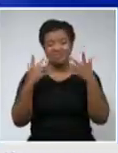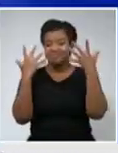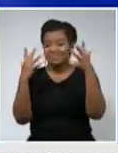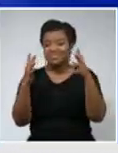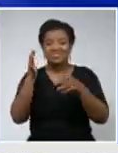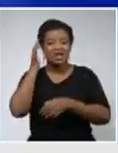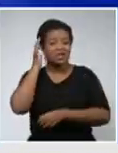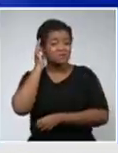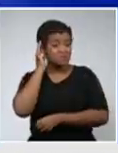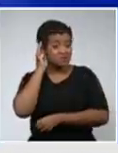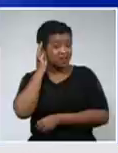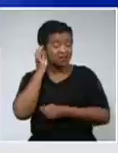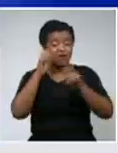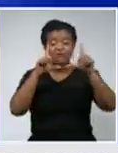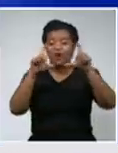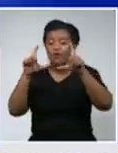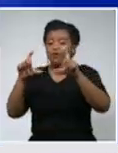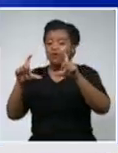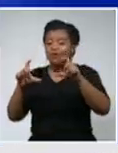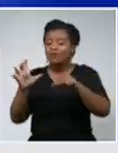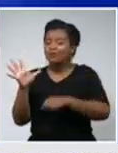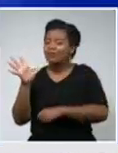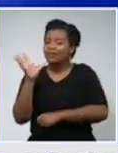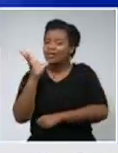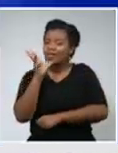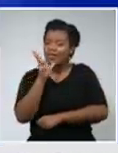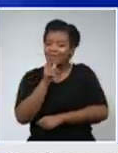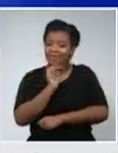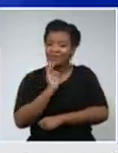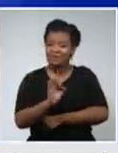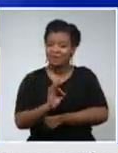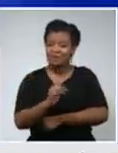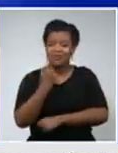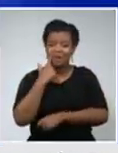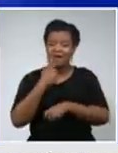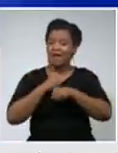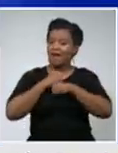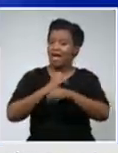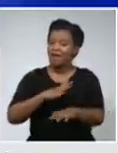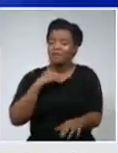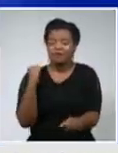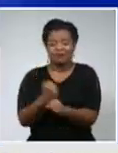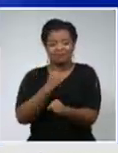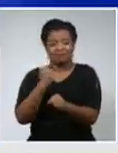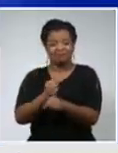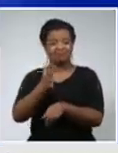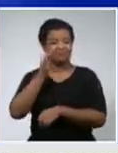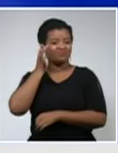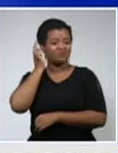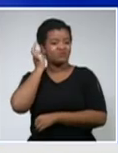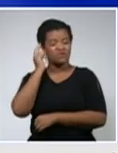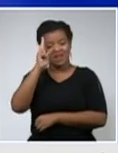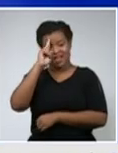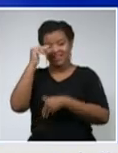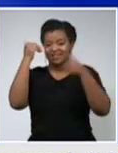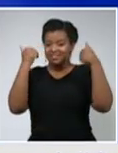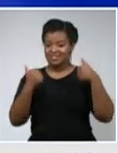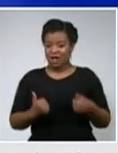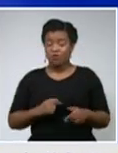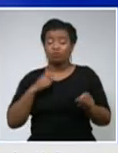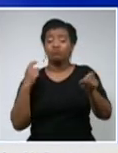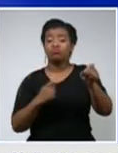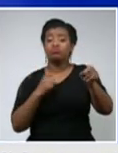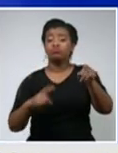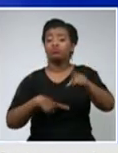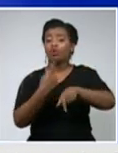imágenes más bonitas, más ejemplarizantes de lo que ha representado la mujer en el combate a esta